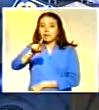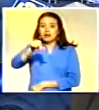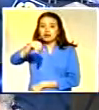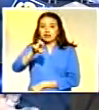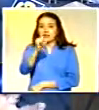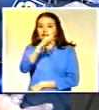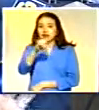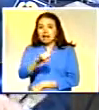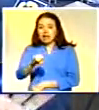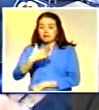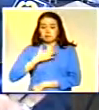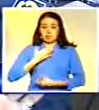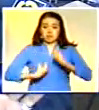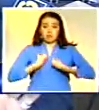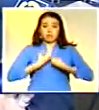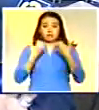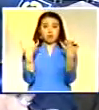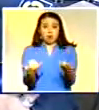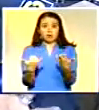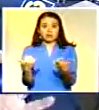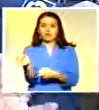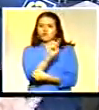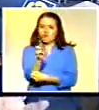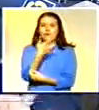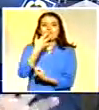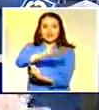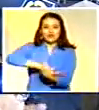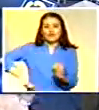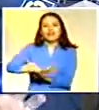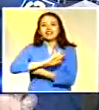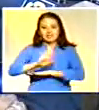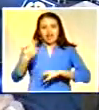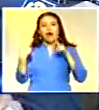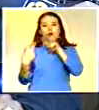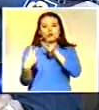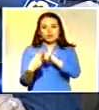Preocupación ahorita no con las zonas que están ya conocidas, Anauco, Gamboa,